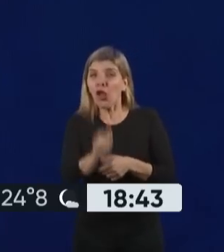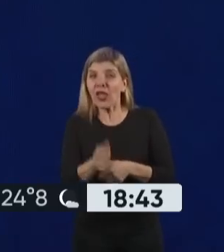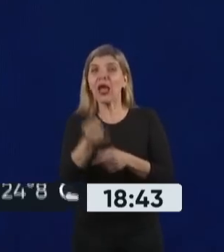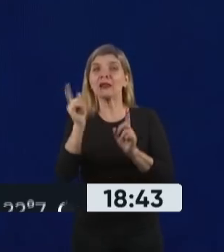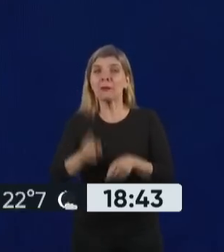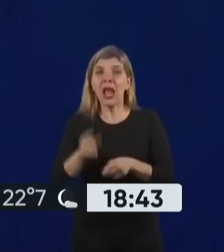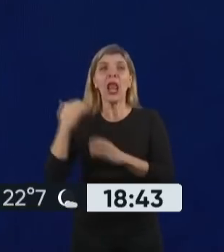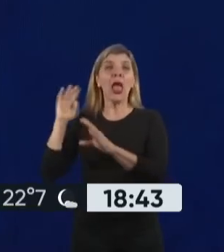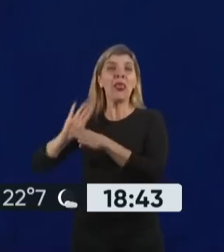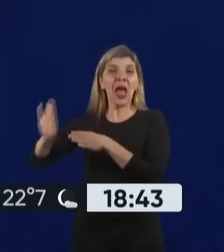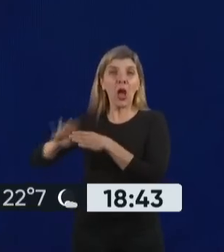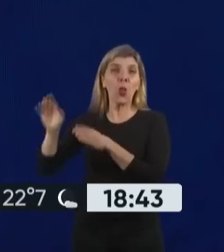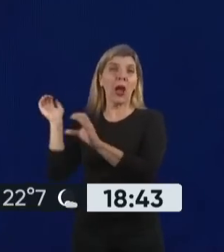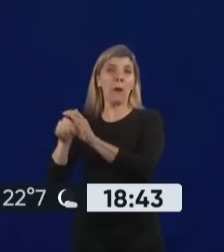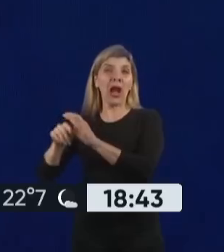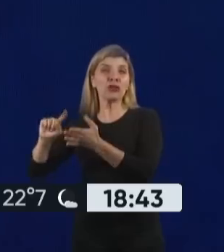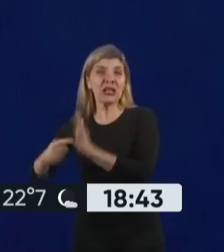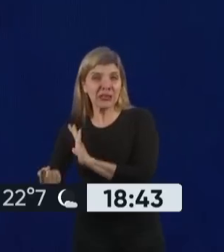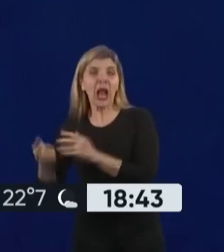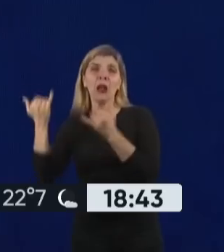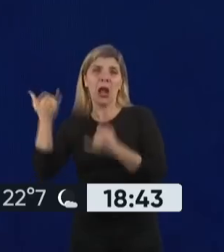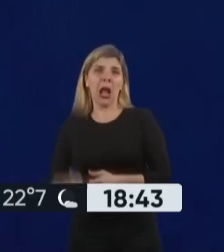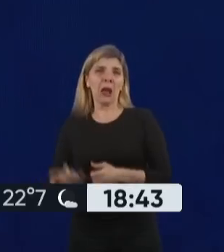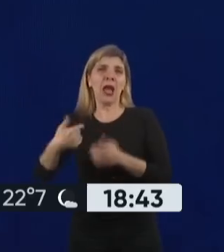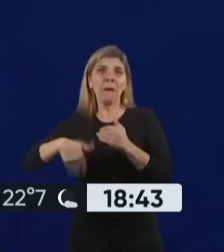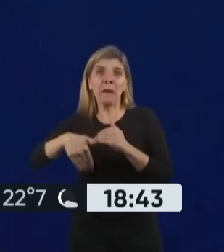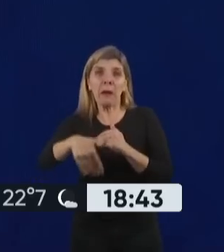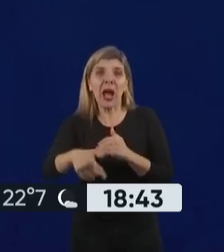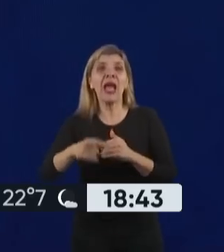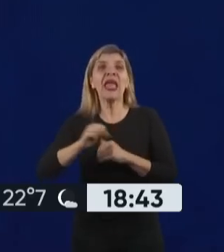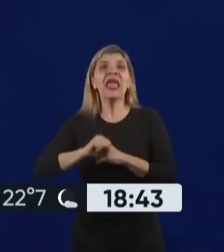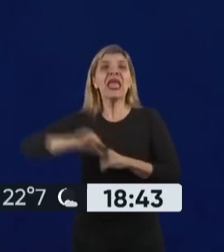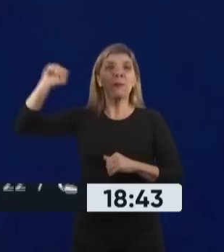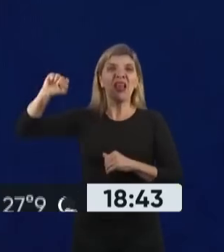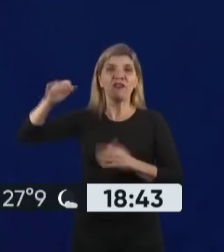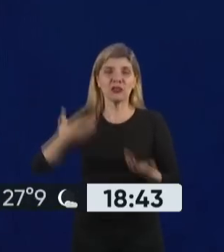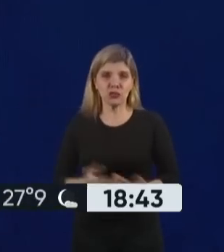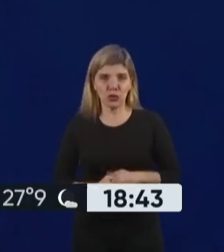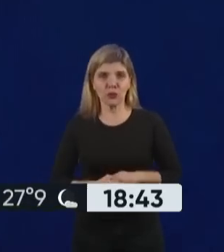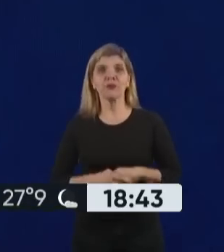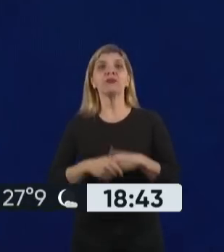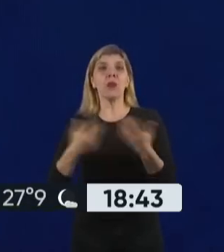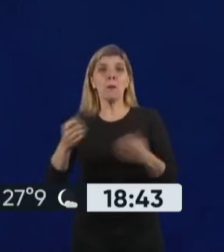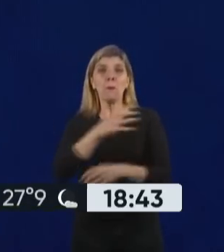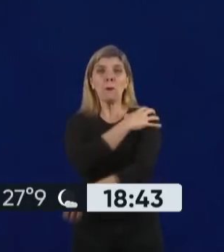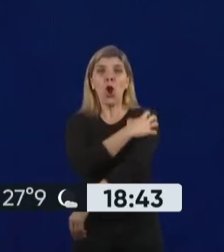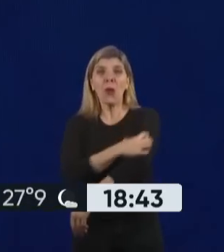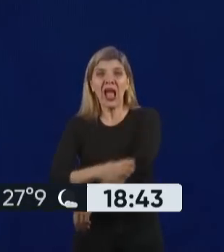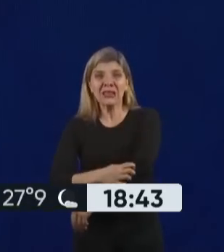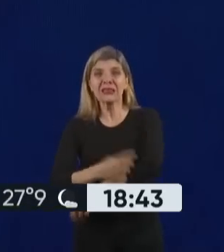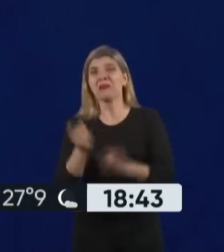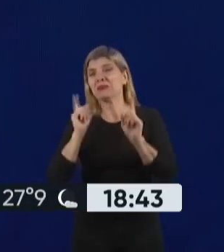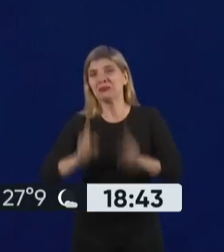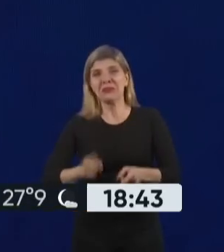deuda del Banco Central nos llevaba camino a una hiperinflación, con el agravante de contar con indicadores de pobreza mucho peores que en la antesala de cualquier